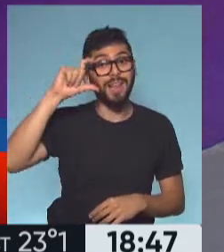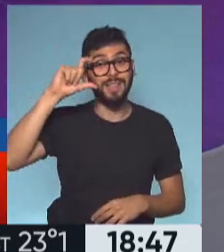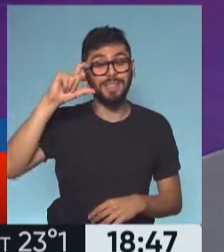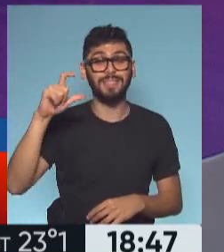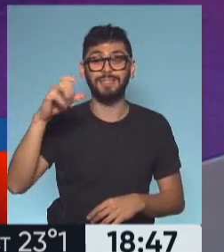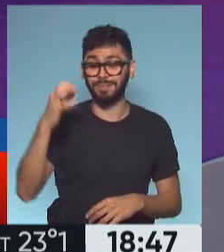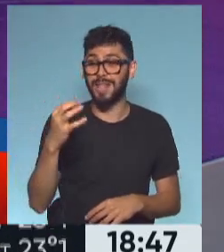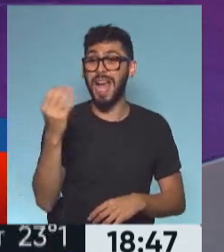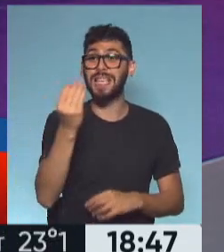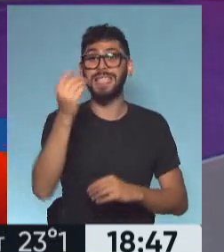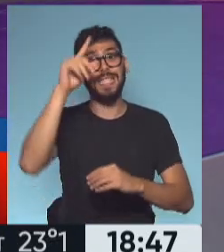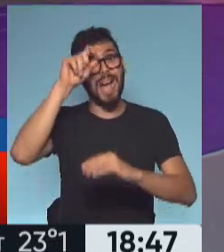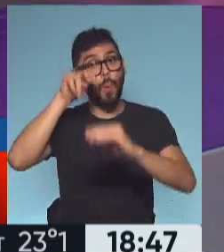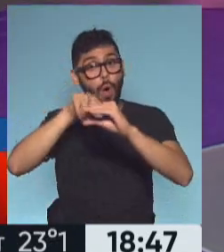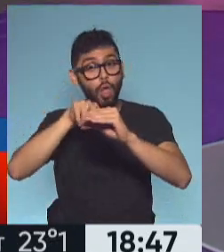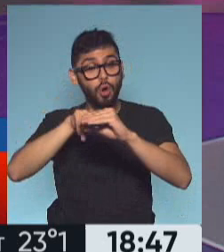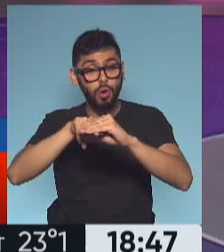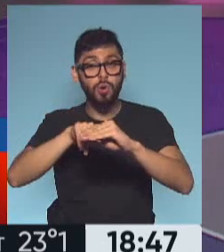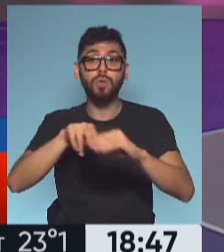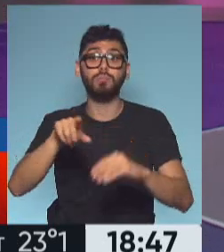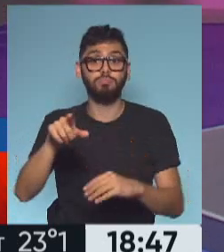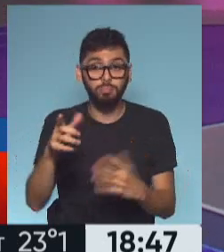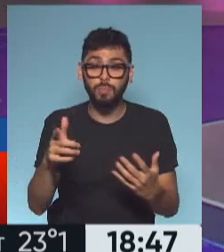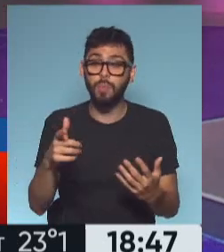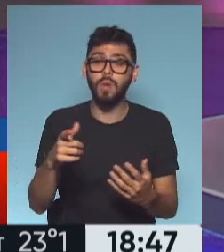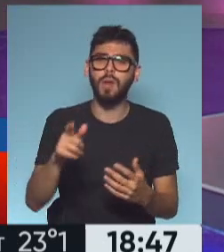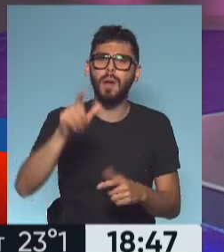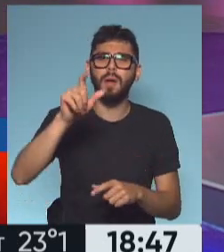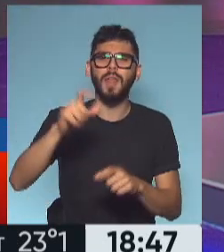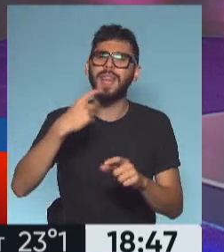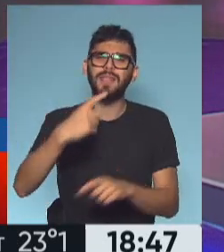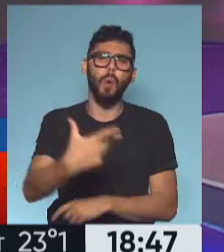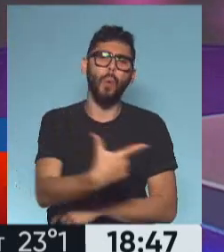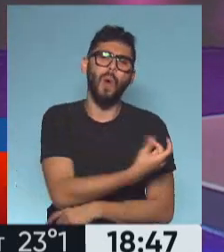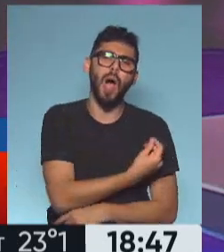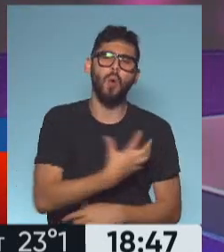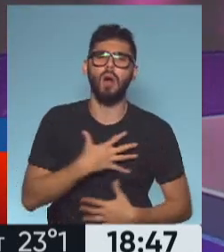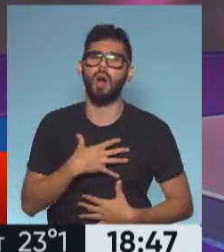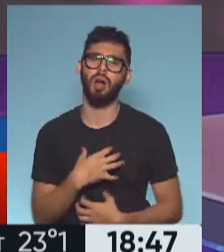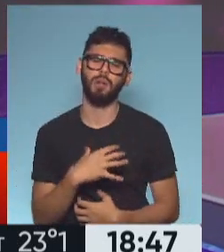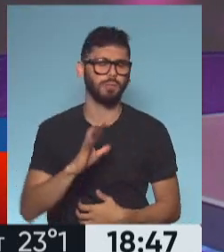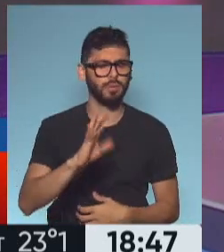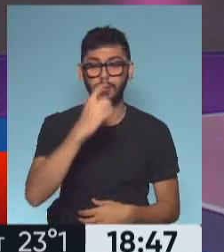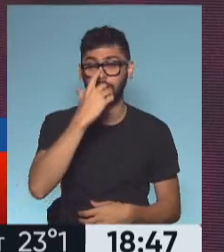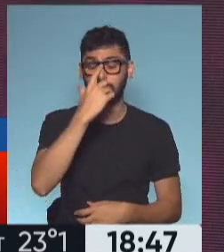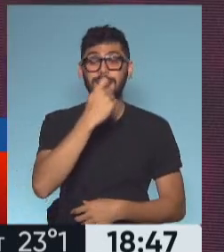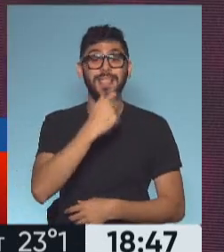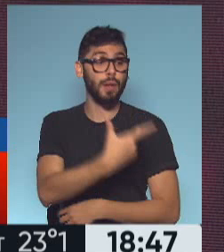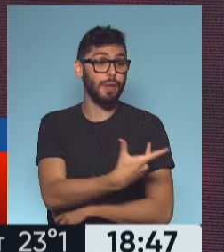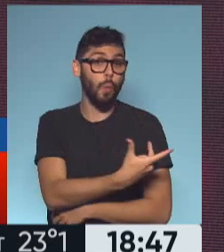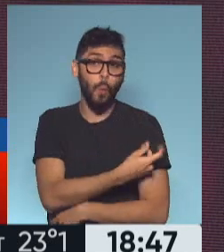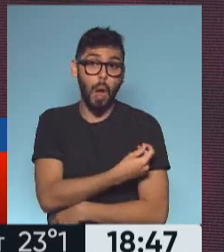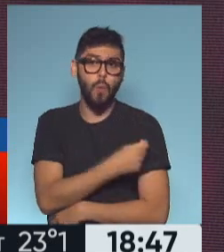el sábado. Es altamente probable que haya estado vinculado. La gente dice, ¿fue por la vacuna? No, mire, la vacuna, si le hubiera provocado